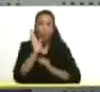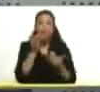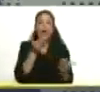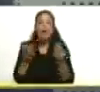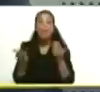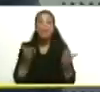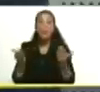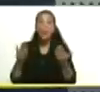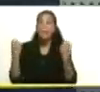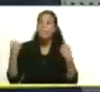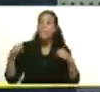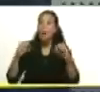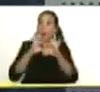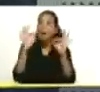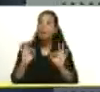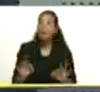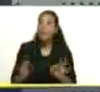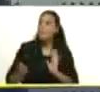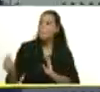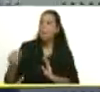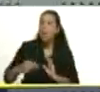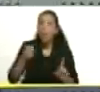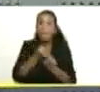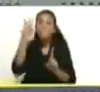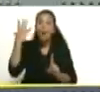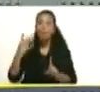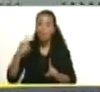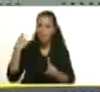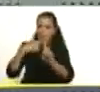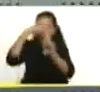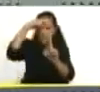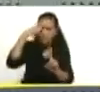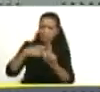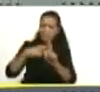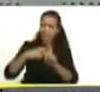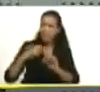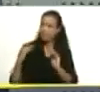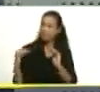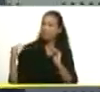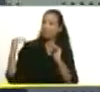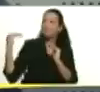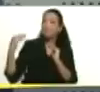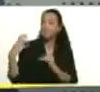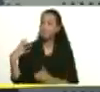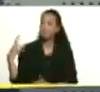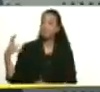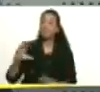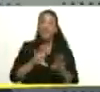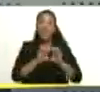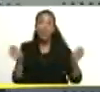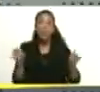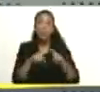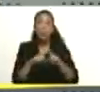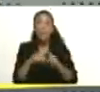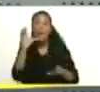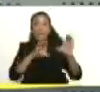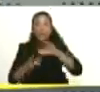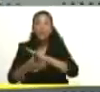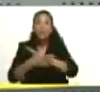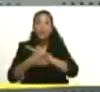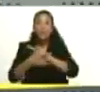cooperación práctica de mayor impacto, de mayor nivel en la educación, en la ciencia y la